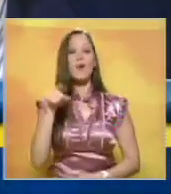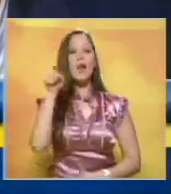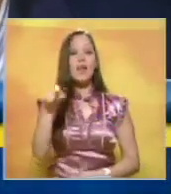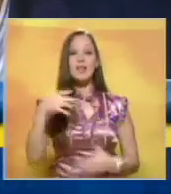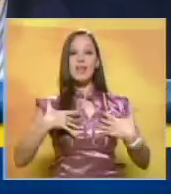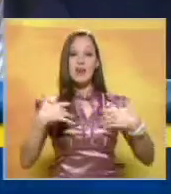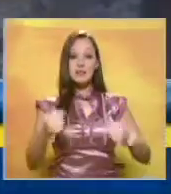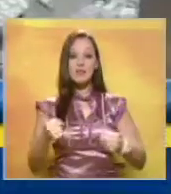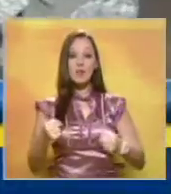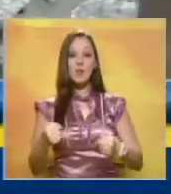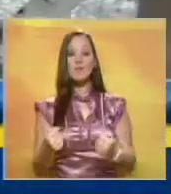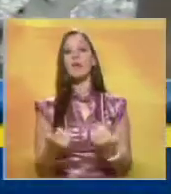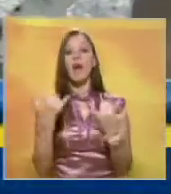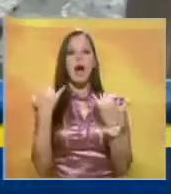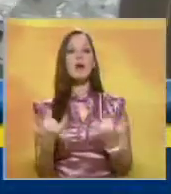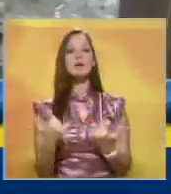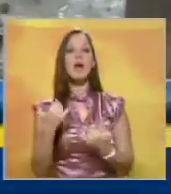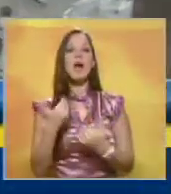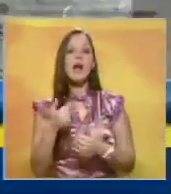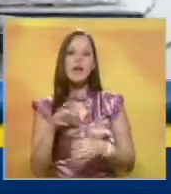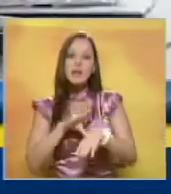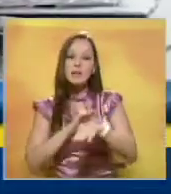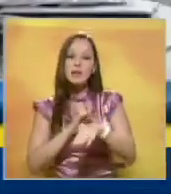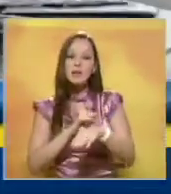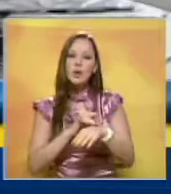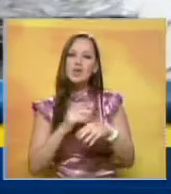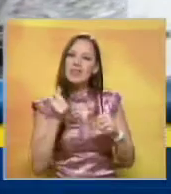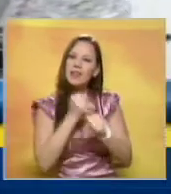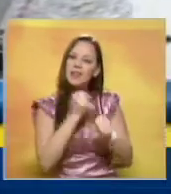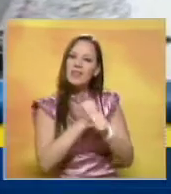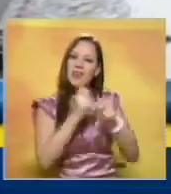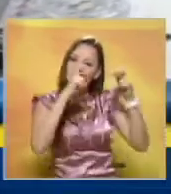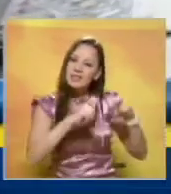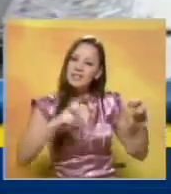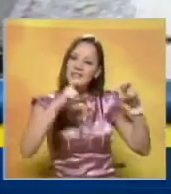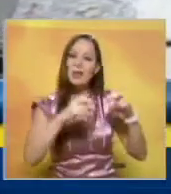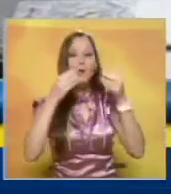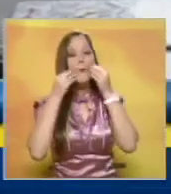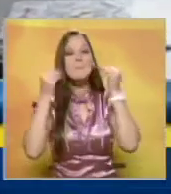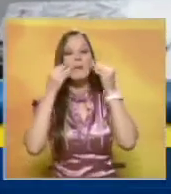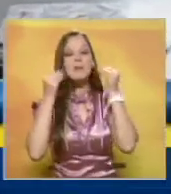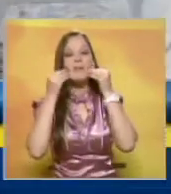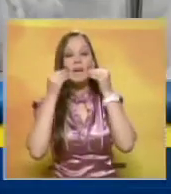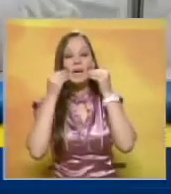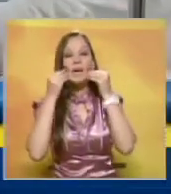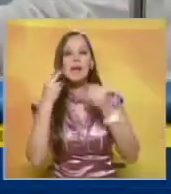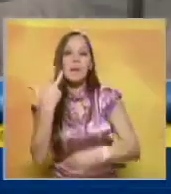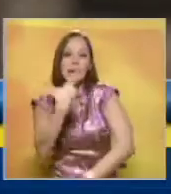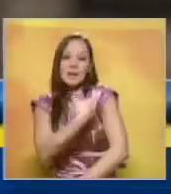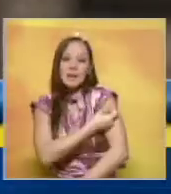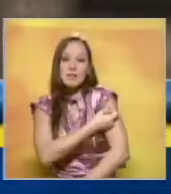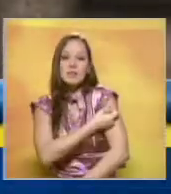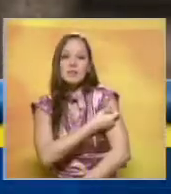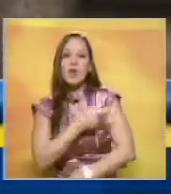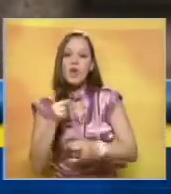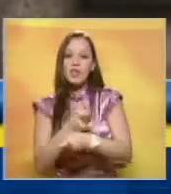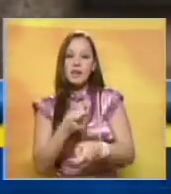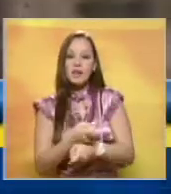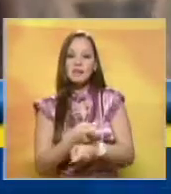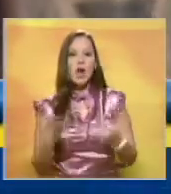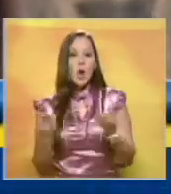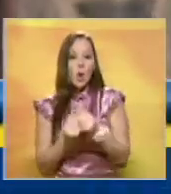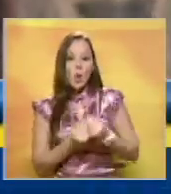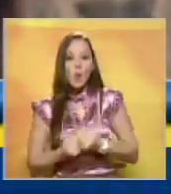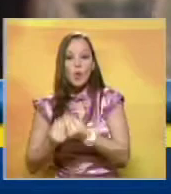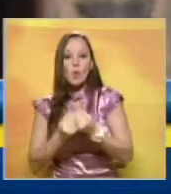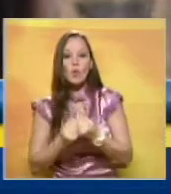de su avanzada edad, se encontraba dedicado al desarrollo del protocolo experimental de la inmunoterapia de cáncer y junto a su nieta, Ana